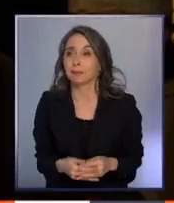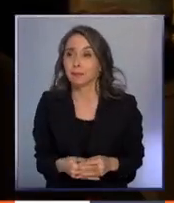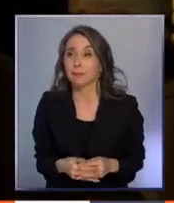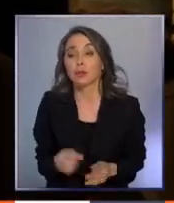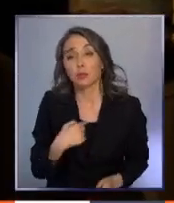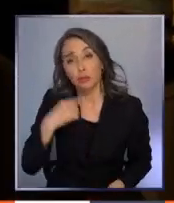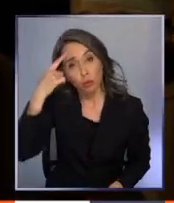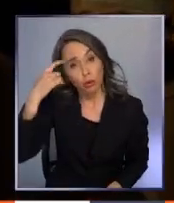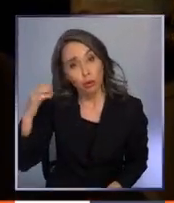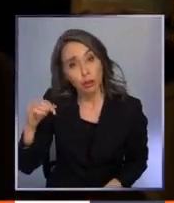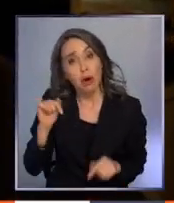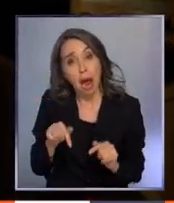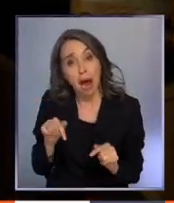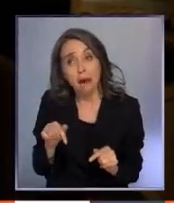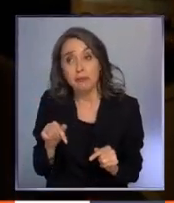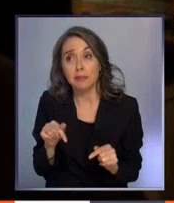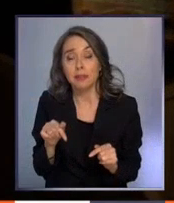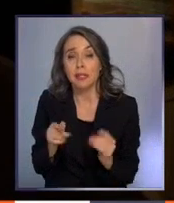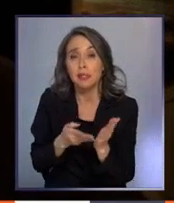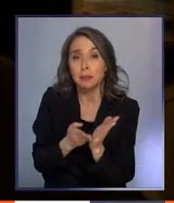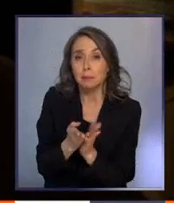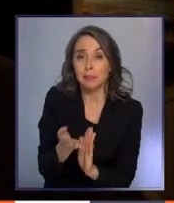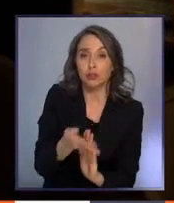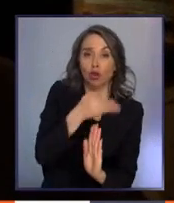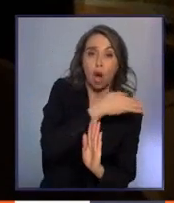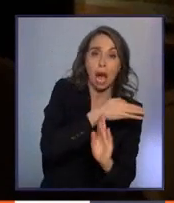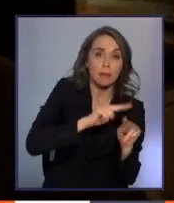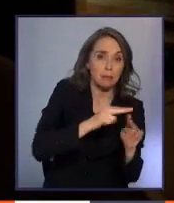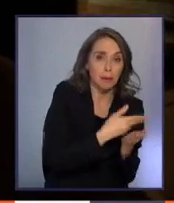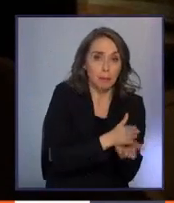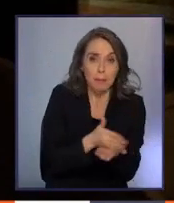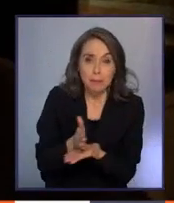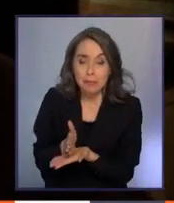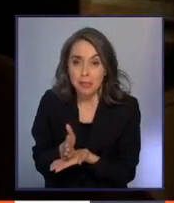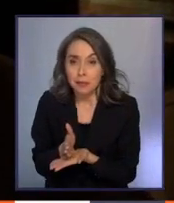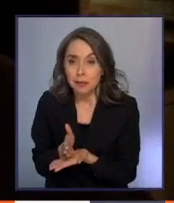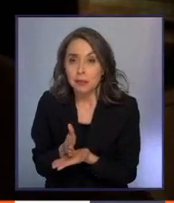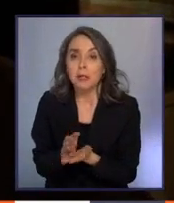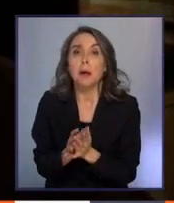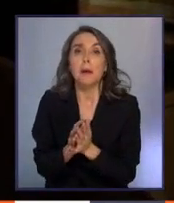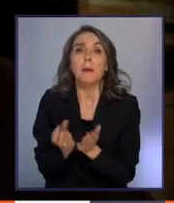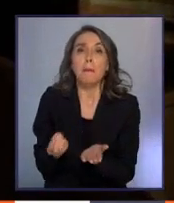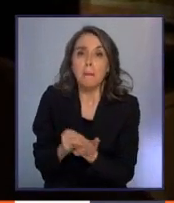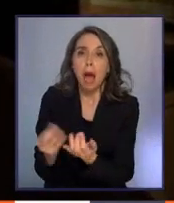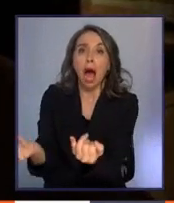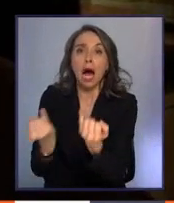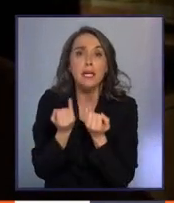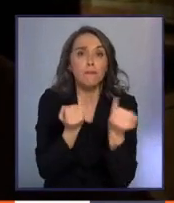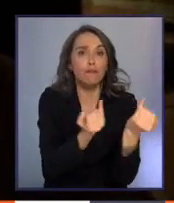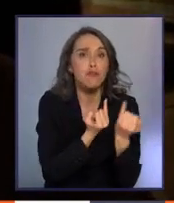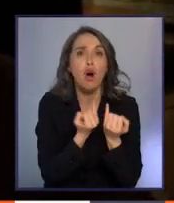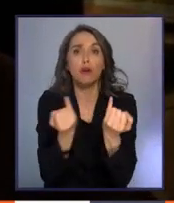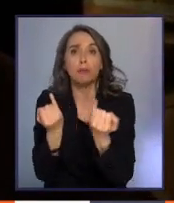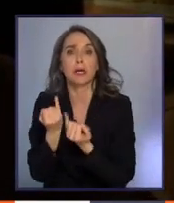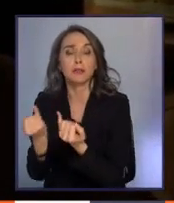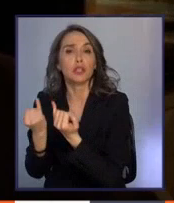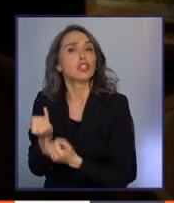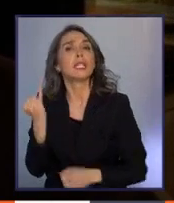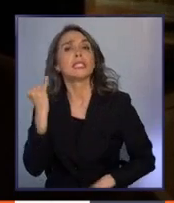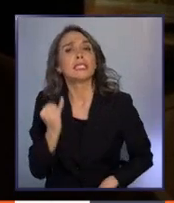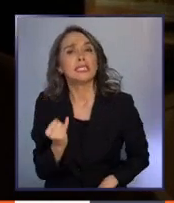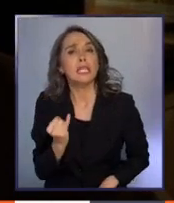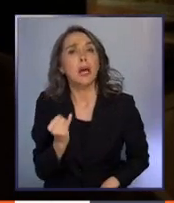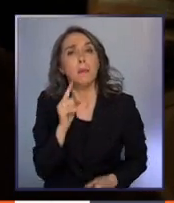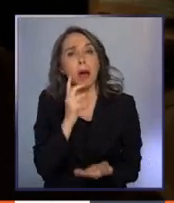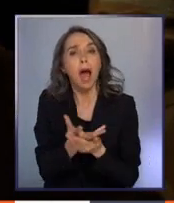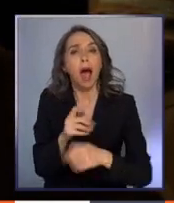Yo creo que esta vez, por lo menos, empezaron antes los preparativos, hubo más información. Siempre tienen su